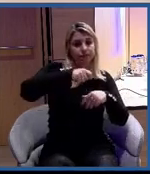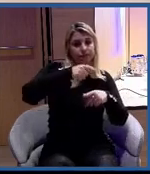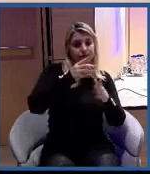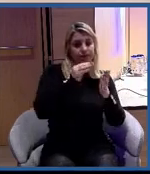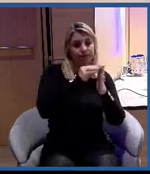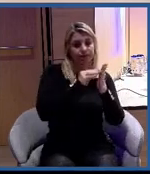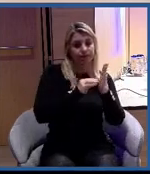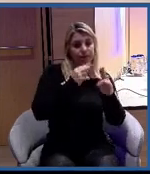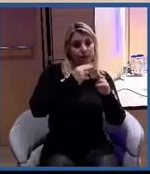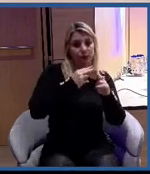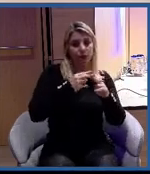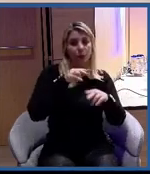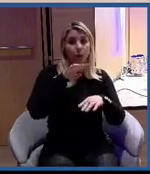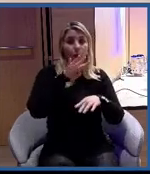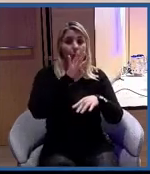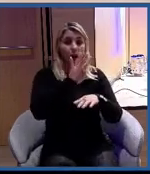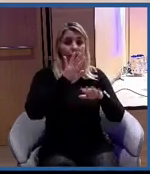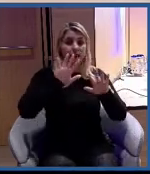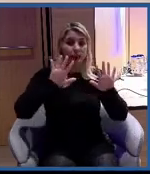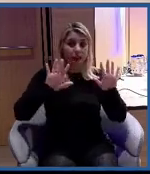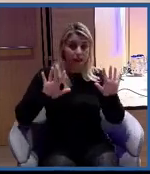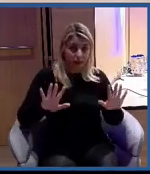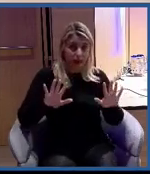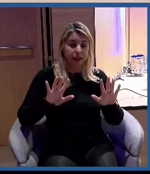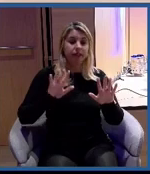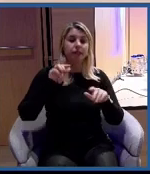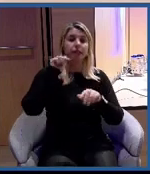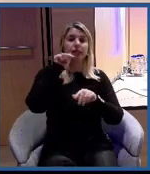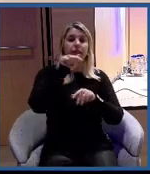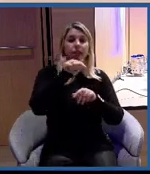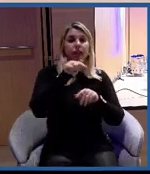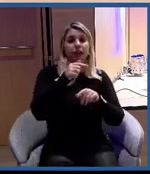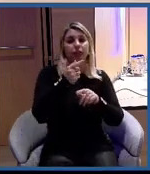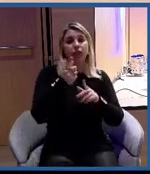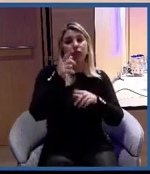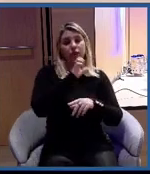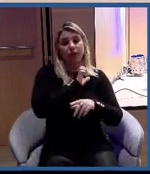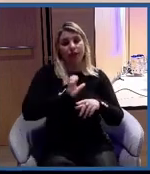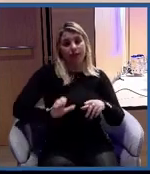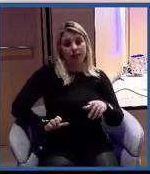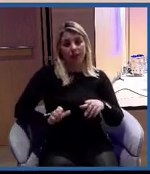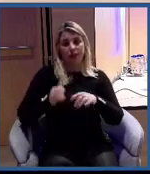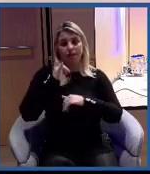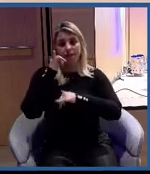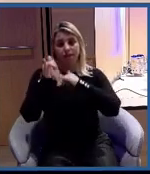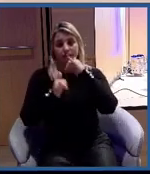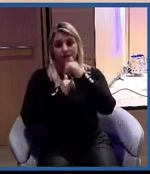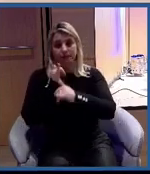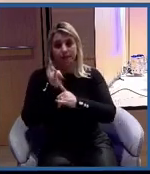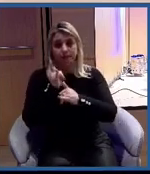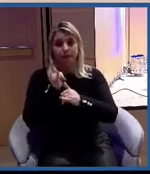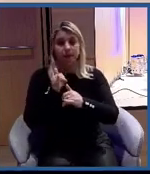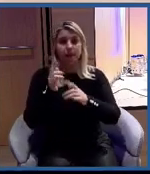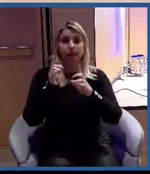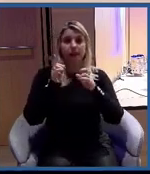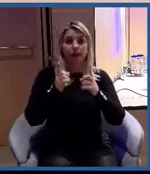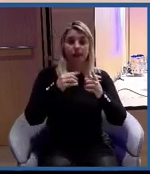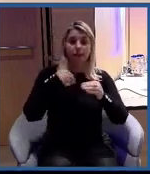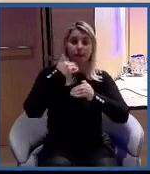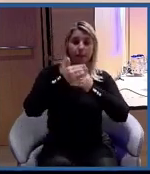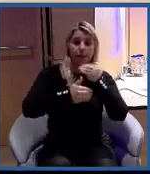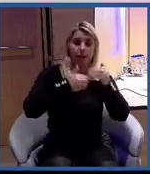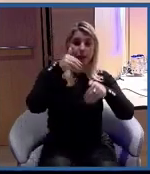cuatro de cada 10 han sido proveedores del Estado la la ley electoral cada proceso electoral se